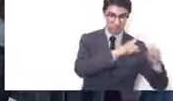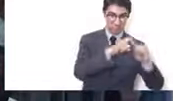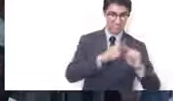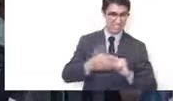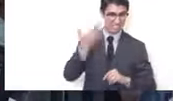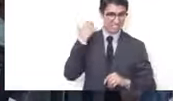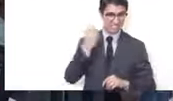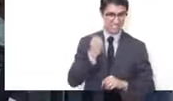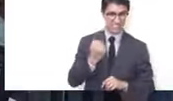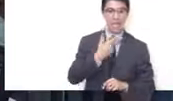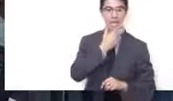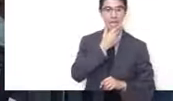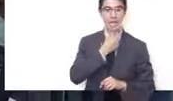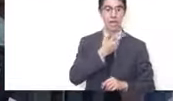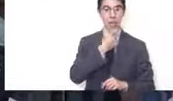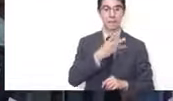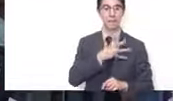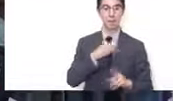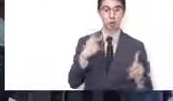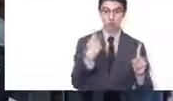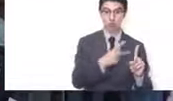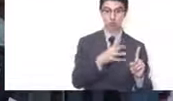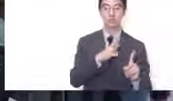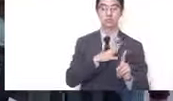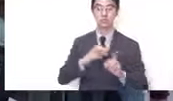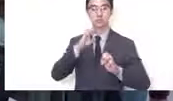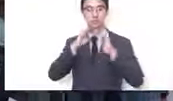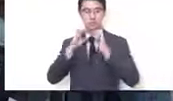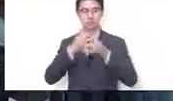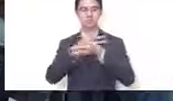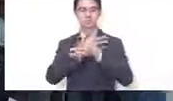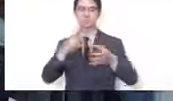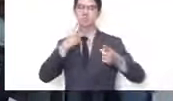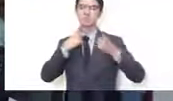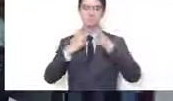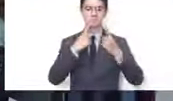que insisto creo que hacen falta para Baja California Qué posibilidad hay de que estos temas se ref